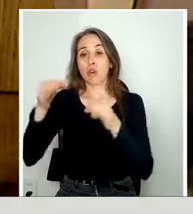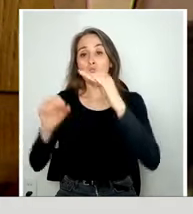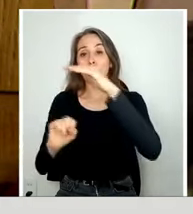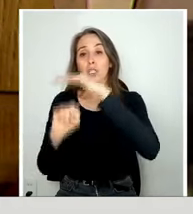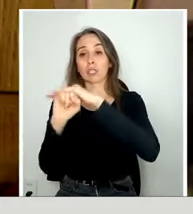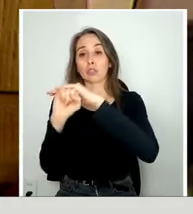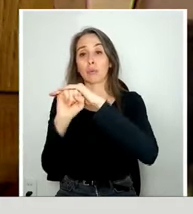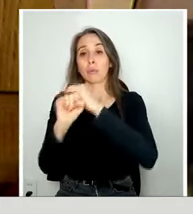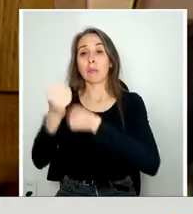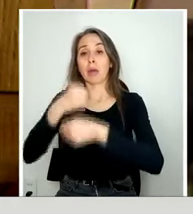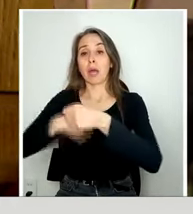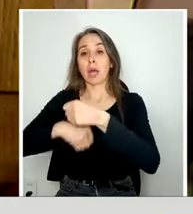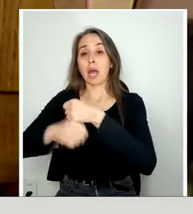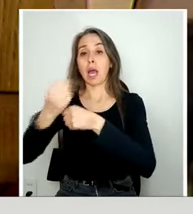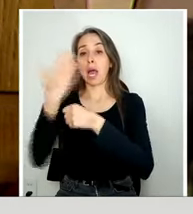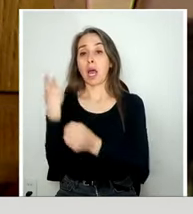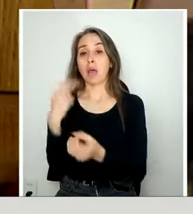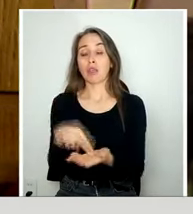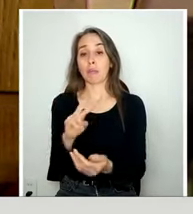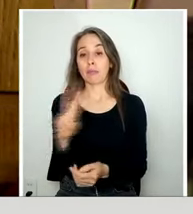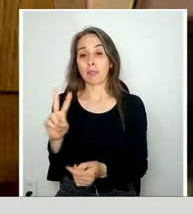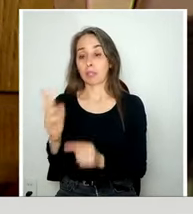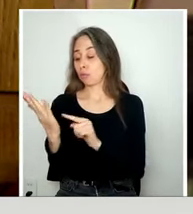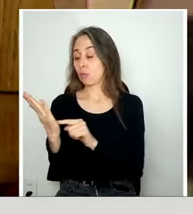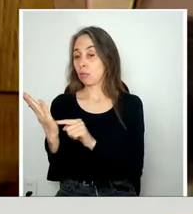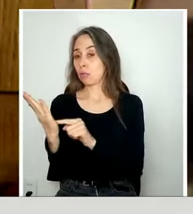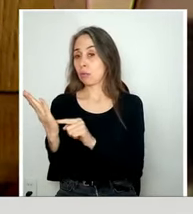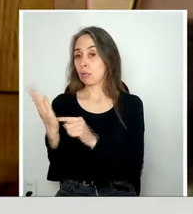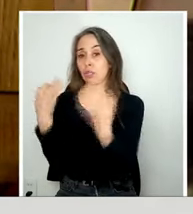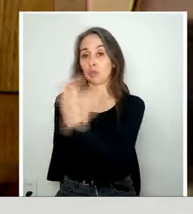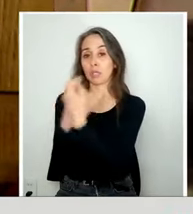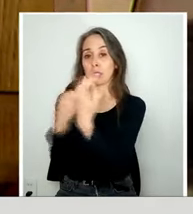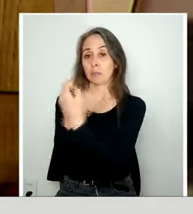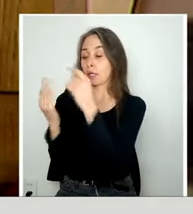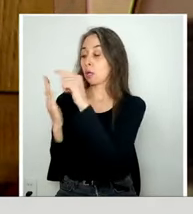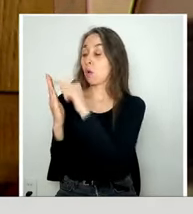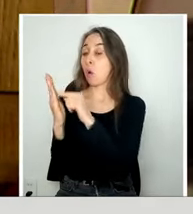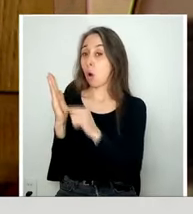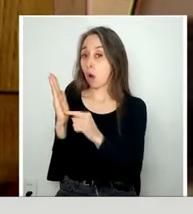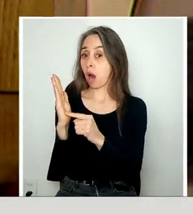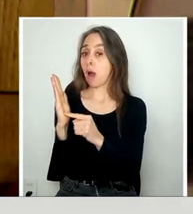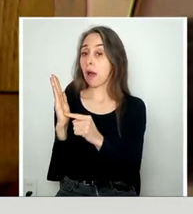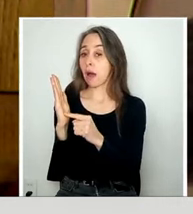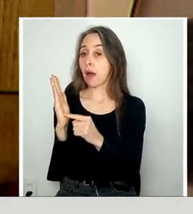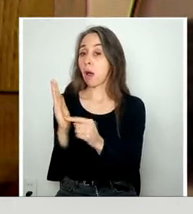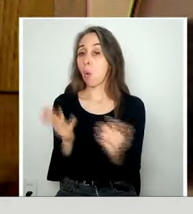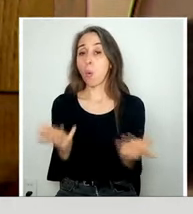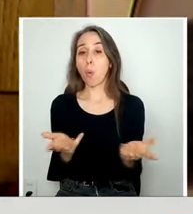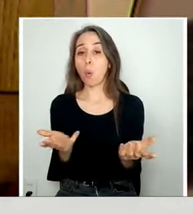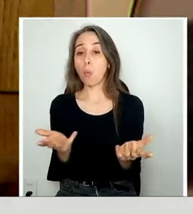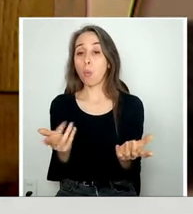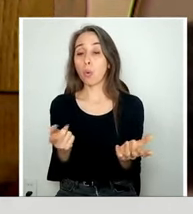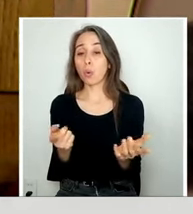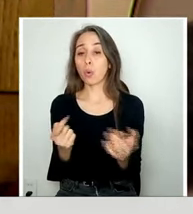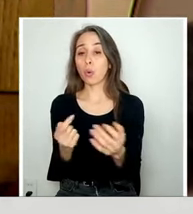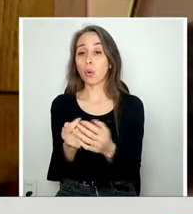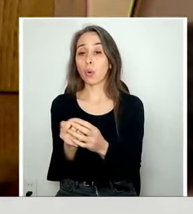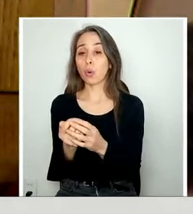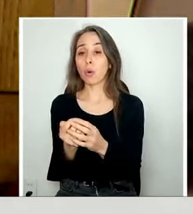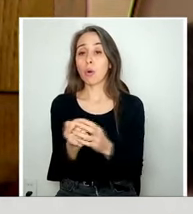2022 nos dio luces con respecto a cómo justificar